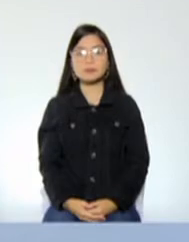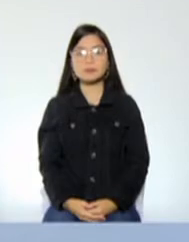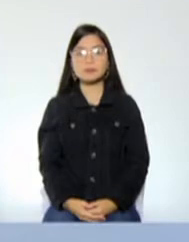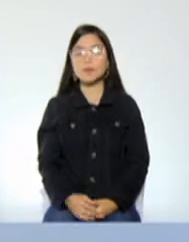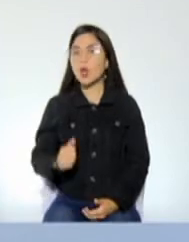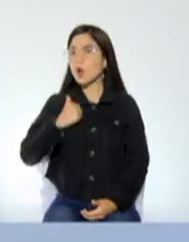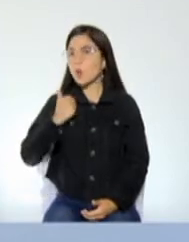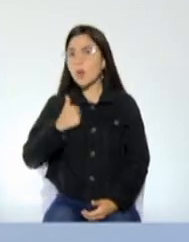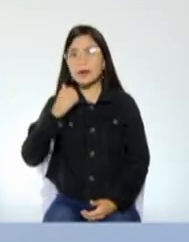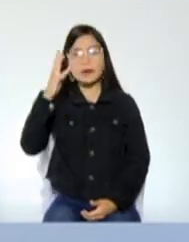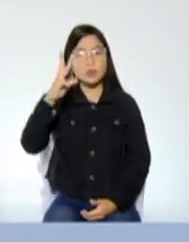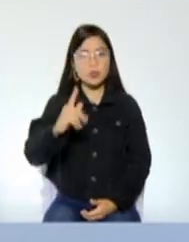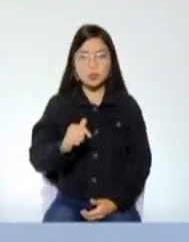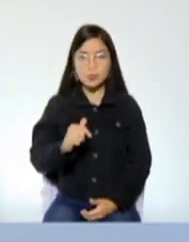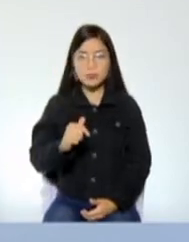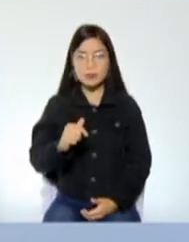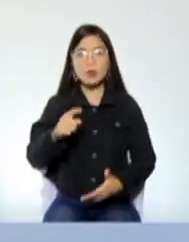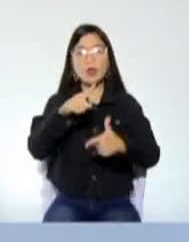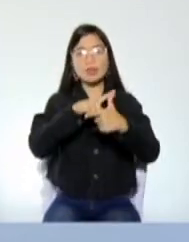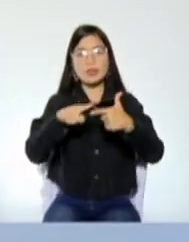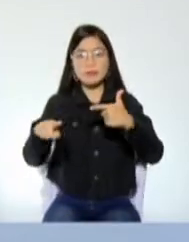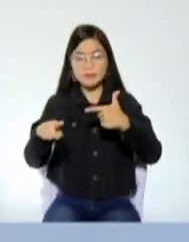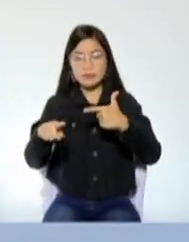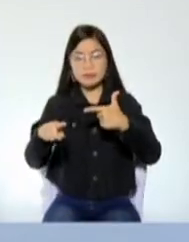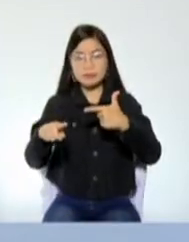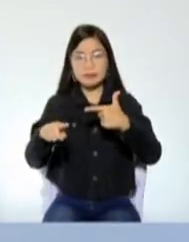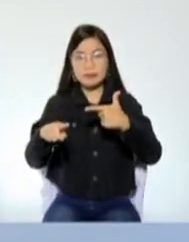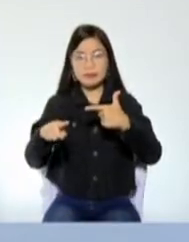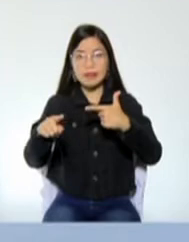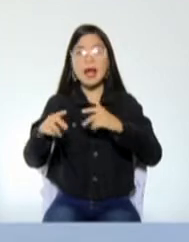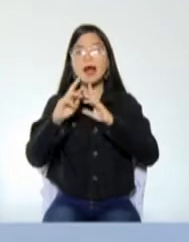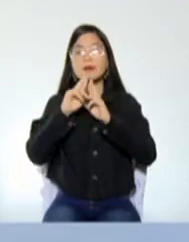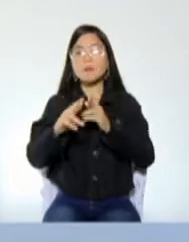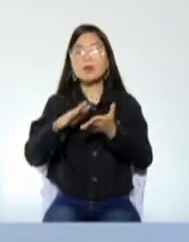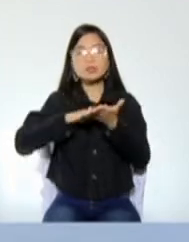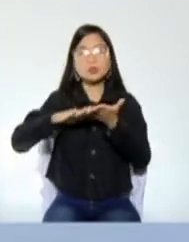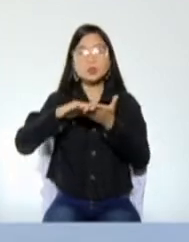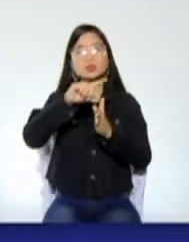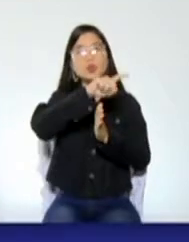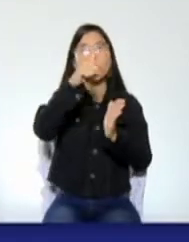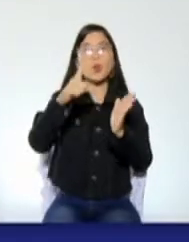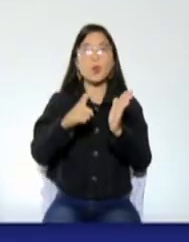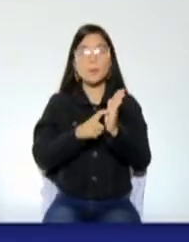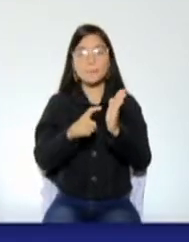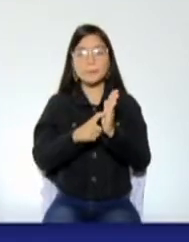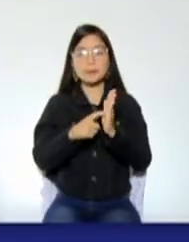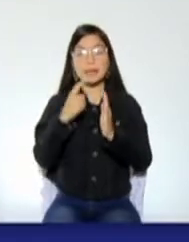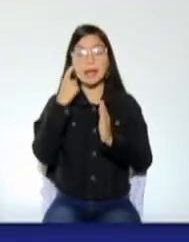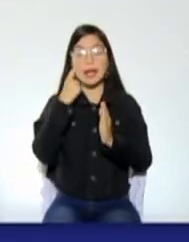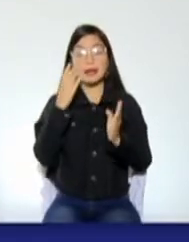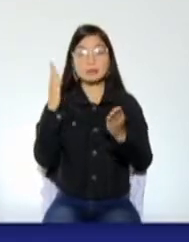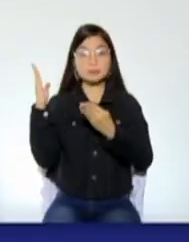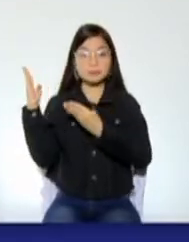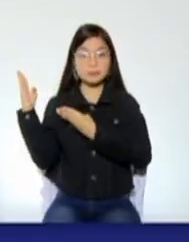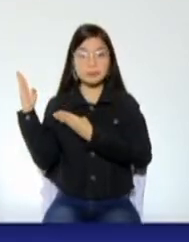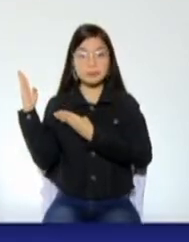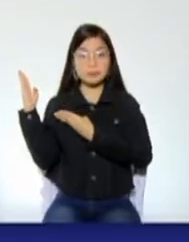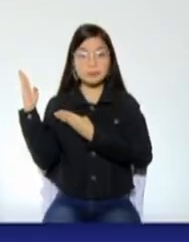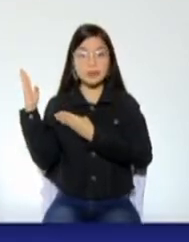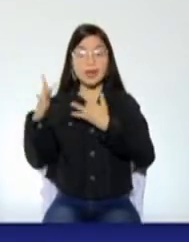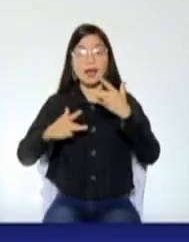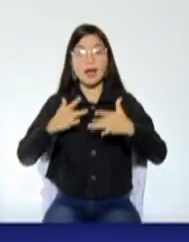múltiplo. ¿Ok? Para esto, muchachos, tenemos en las láminas los ejercicios que les van a